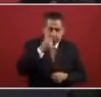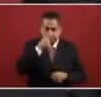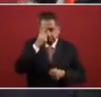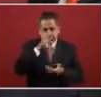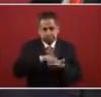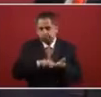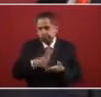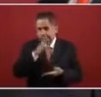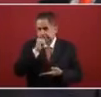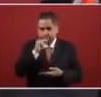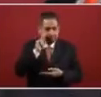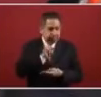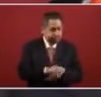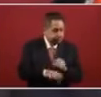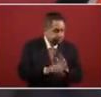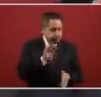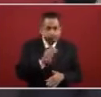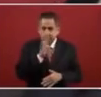Nosotros